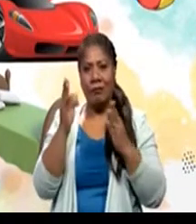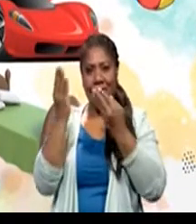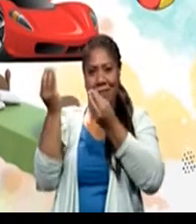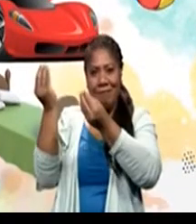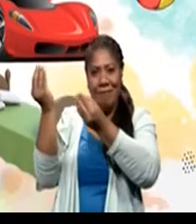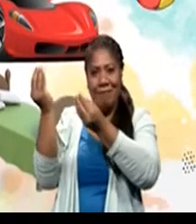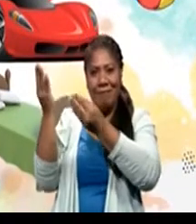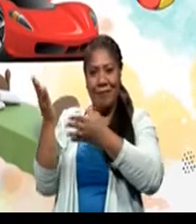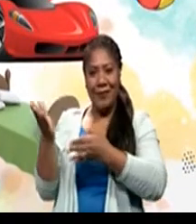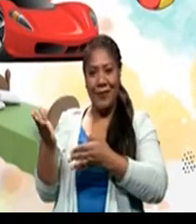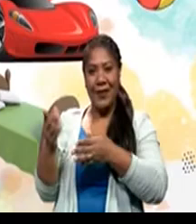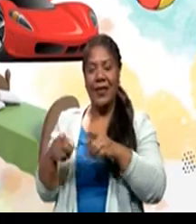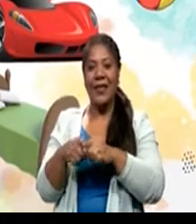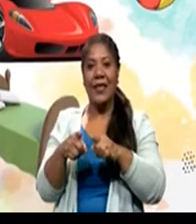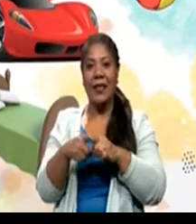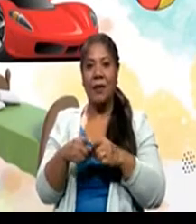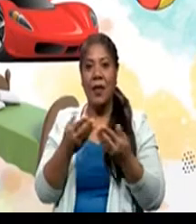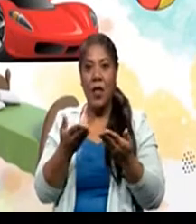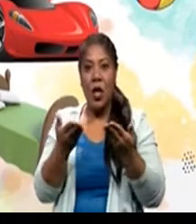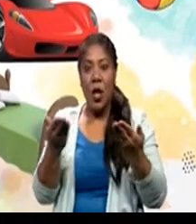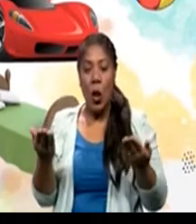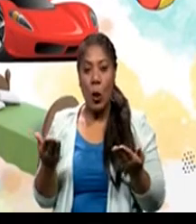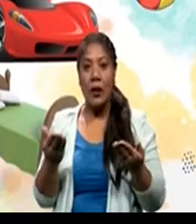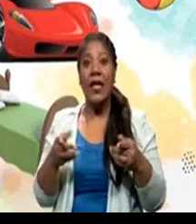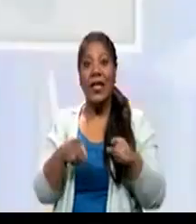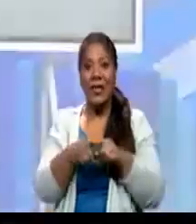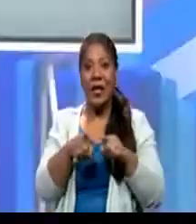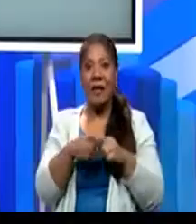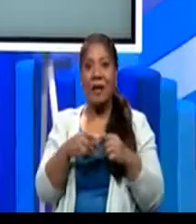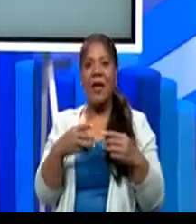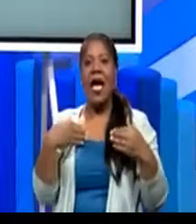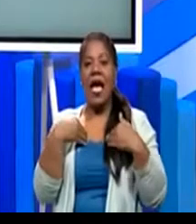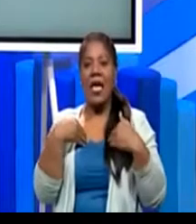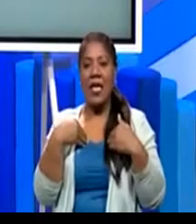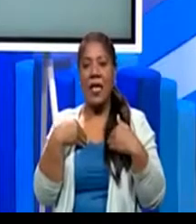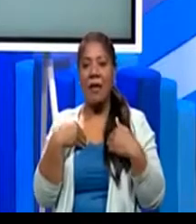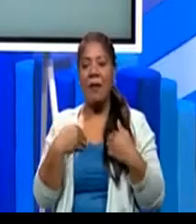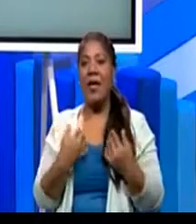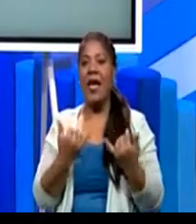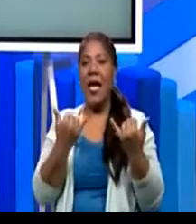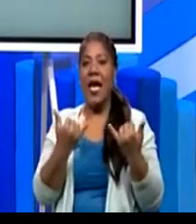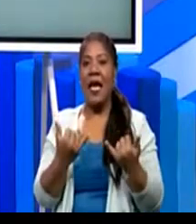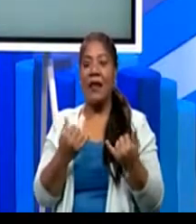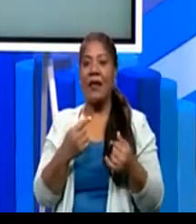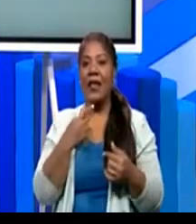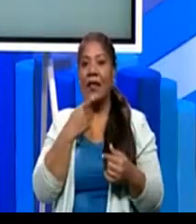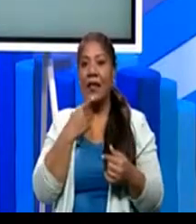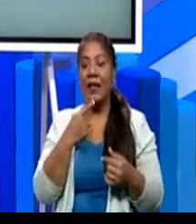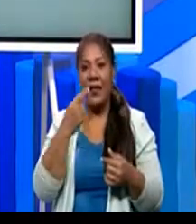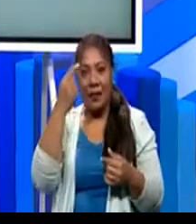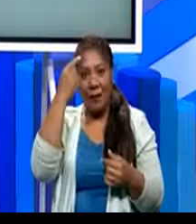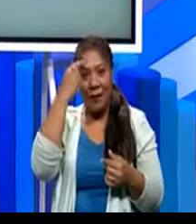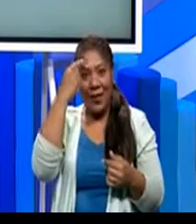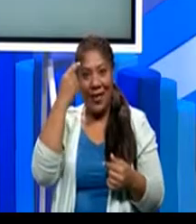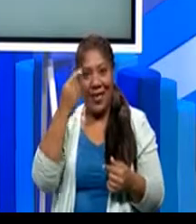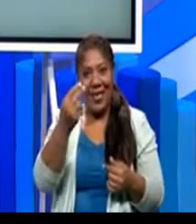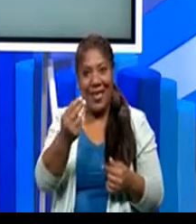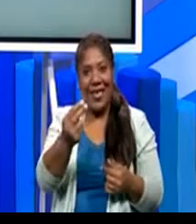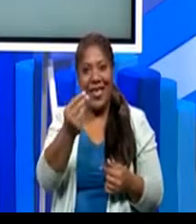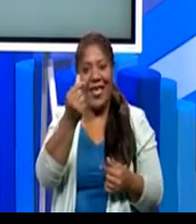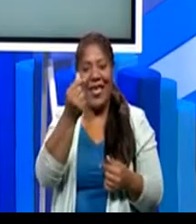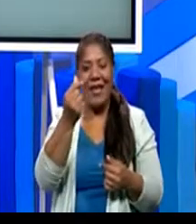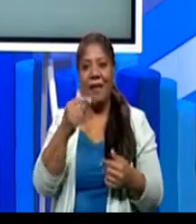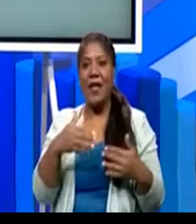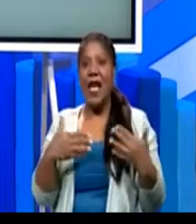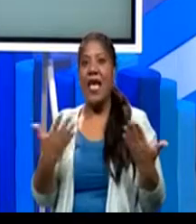y acá vemos los animales. Entonces vamos a continuar con nuestra sección de mente rápida. Y aquí,